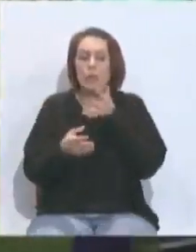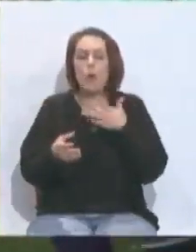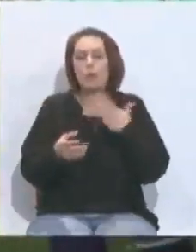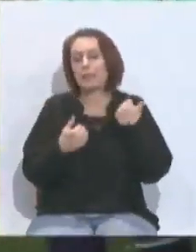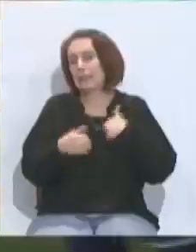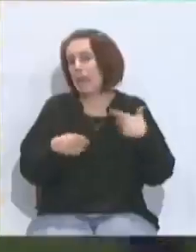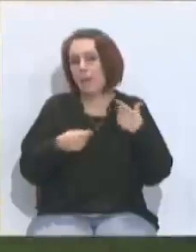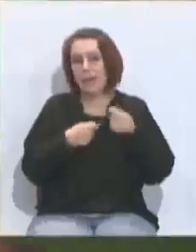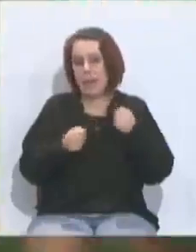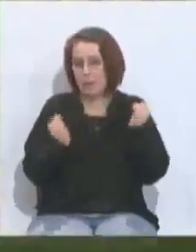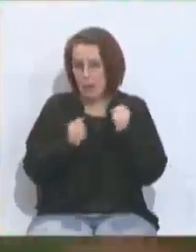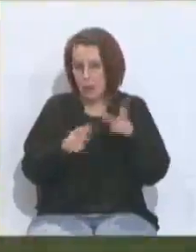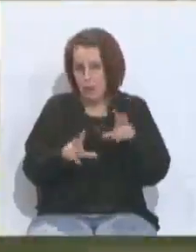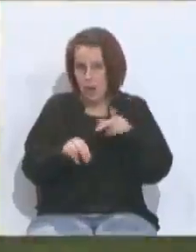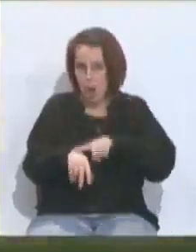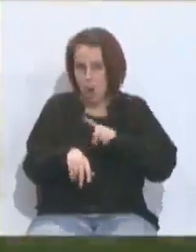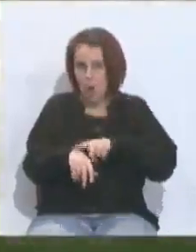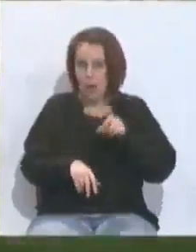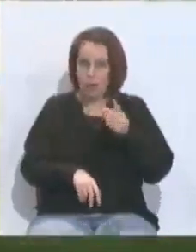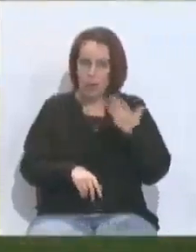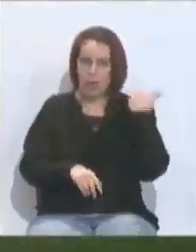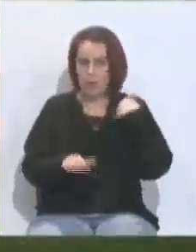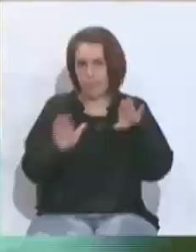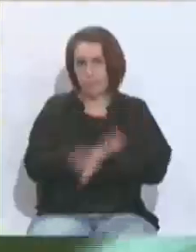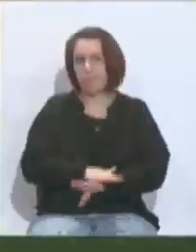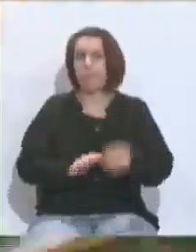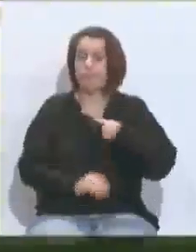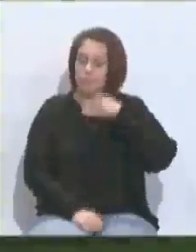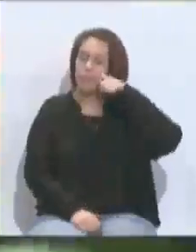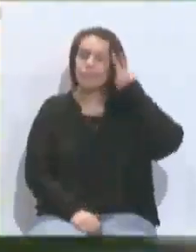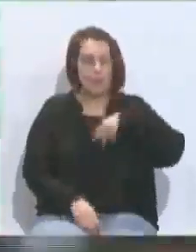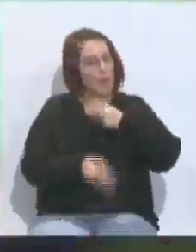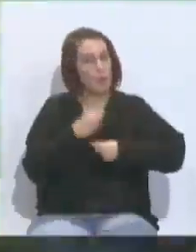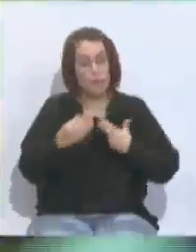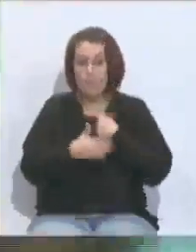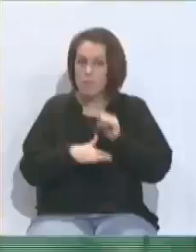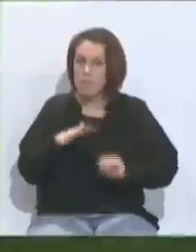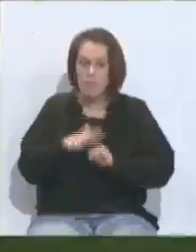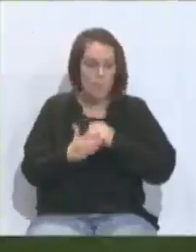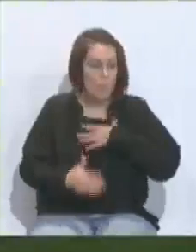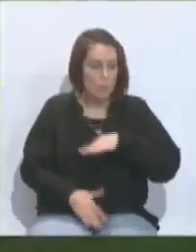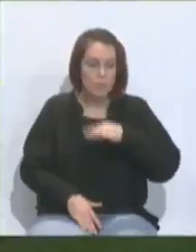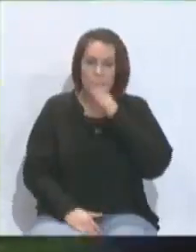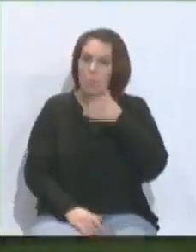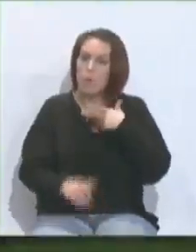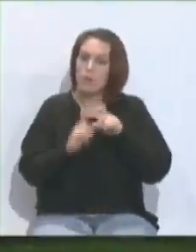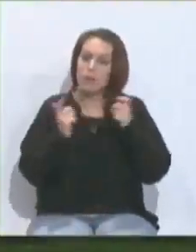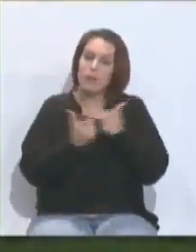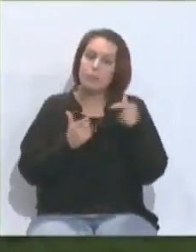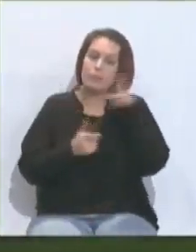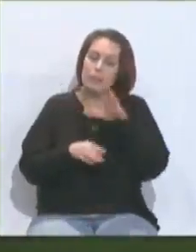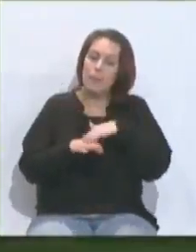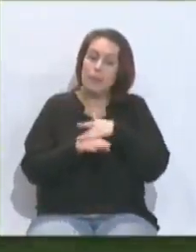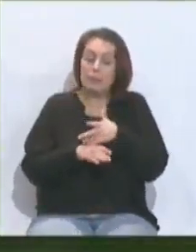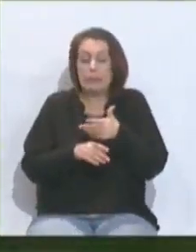la ventana del mercado invernal a las 12 de esta pasada noche. Reconocían que se ha hecho todo lo posible por reforzar al equipo conforme a las